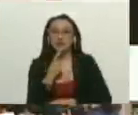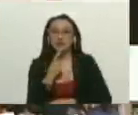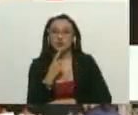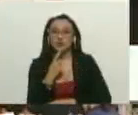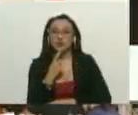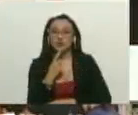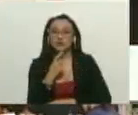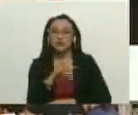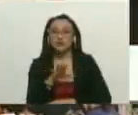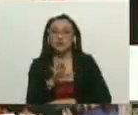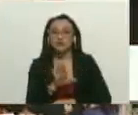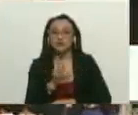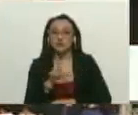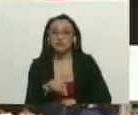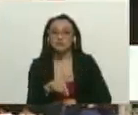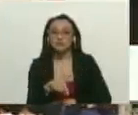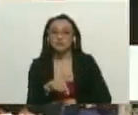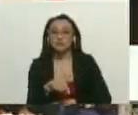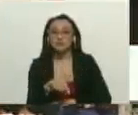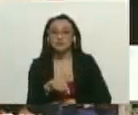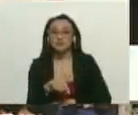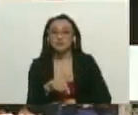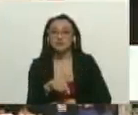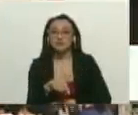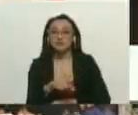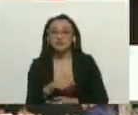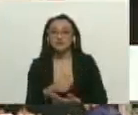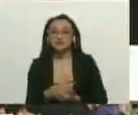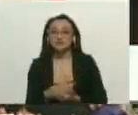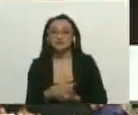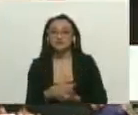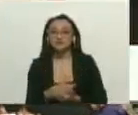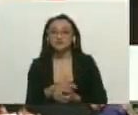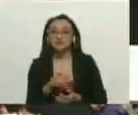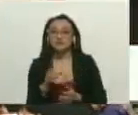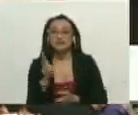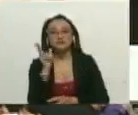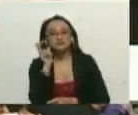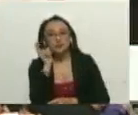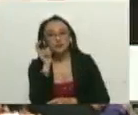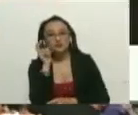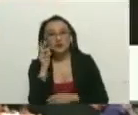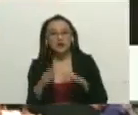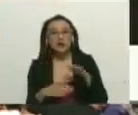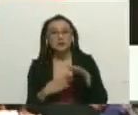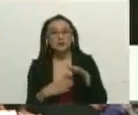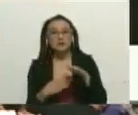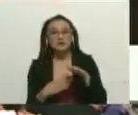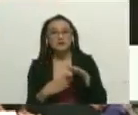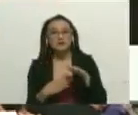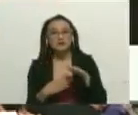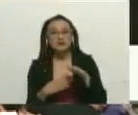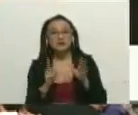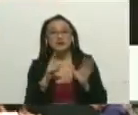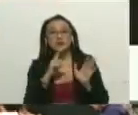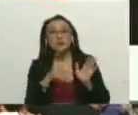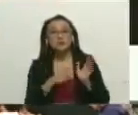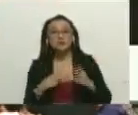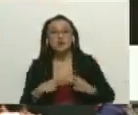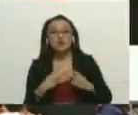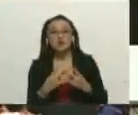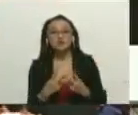Así como también asumir el deber de escuchar a nuestras bases y hacer cumplir la